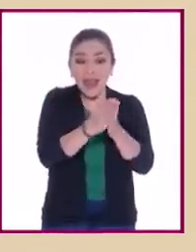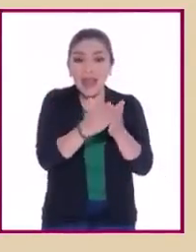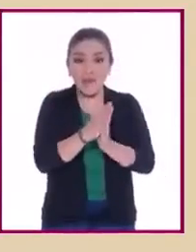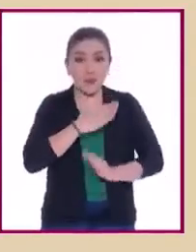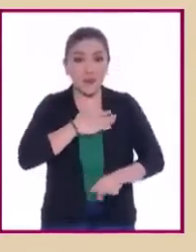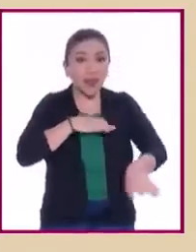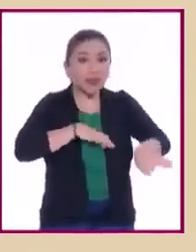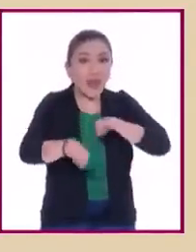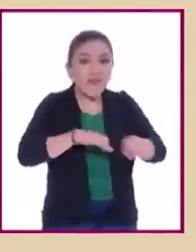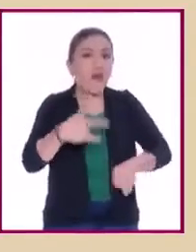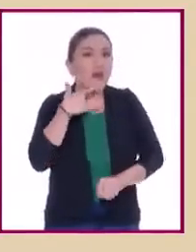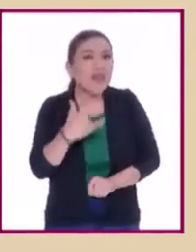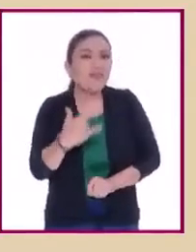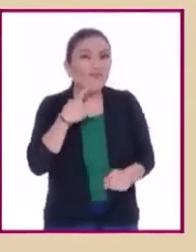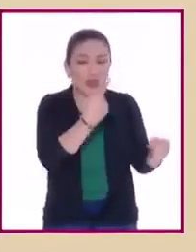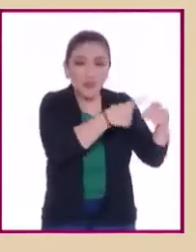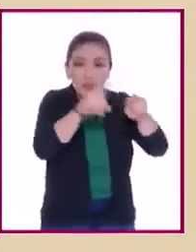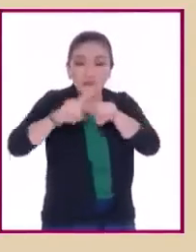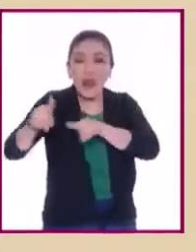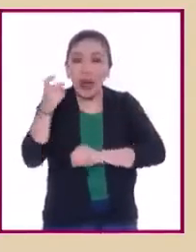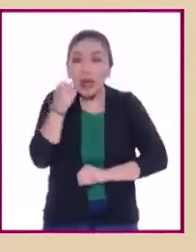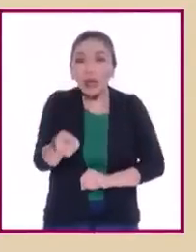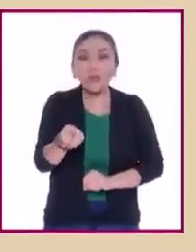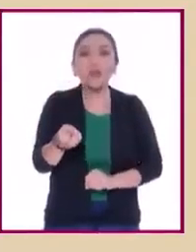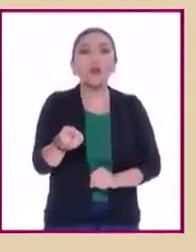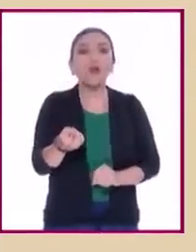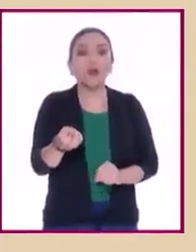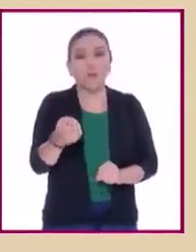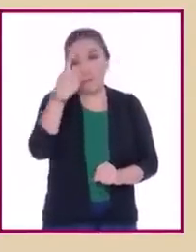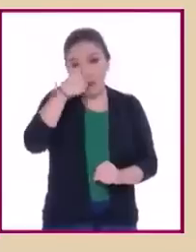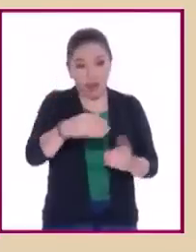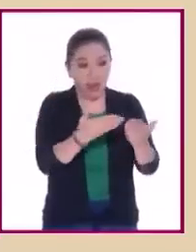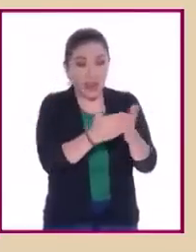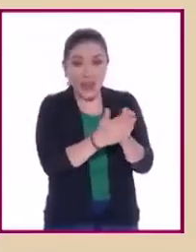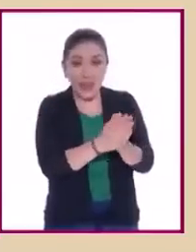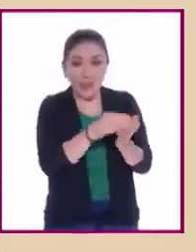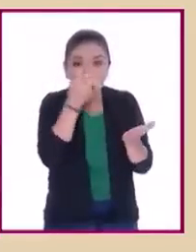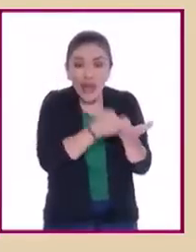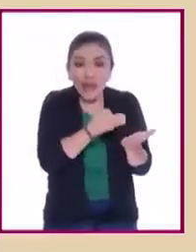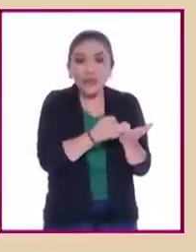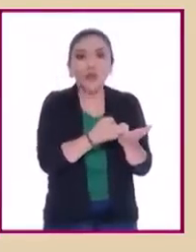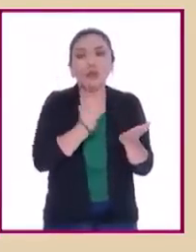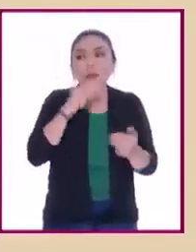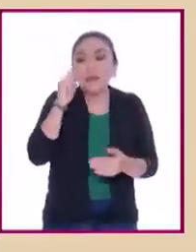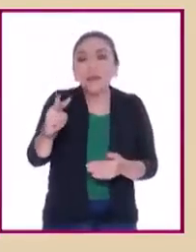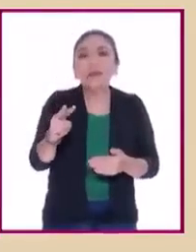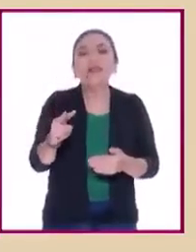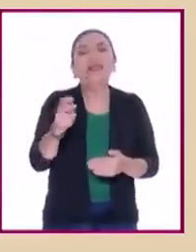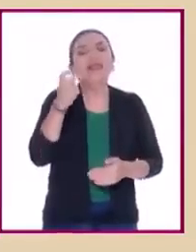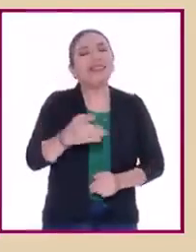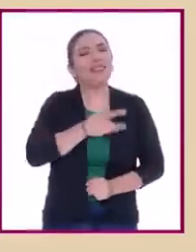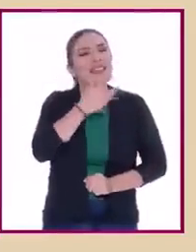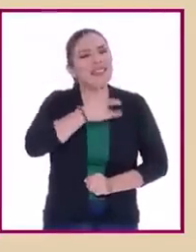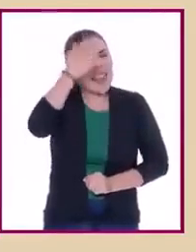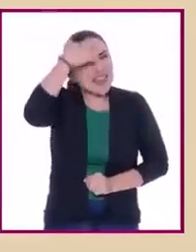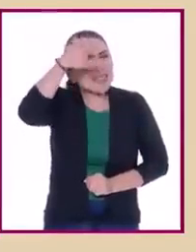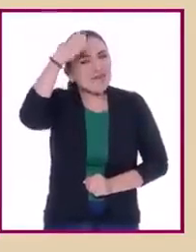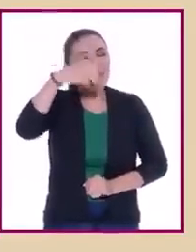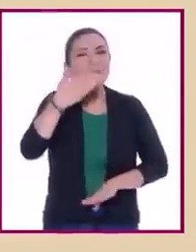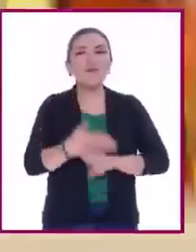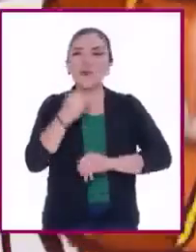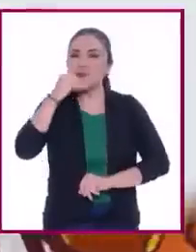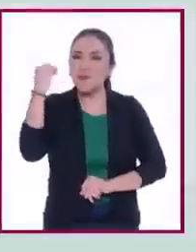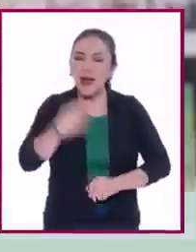todo este trabajo todo este esfuerzo en estos libros la verdad es que es una experiencia